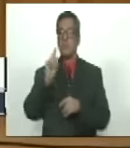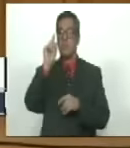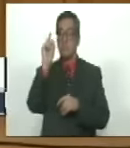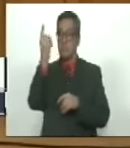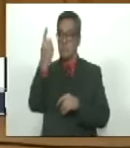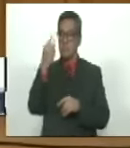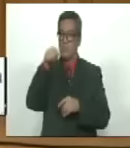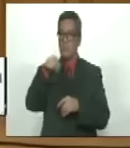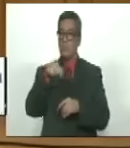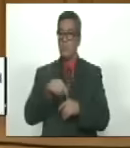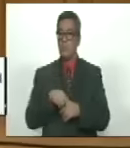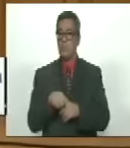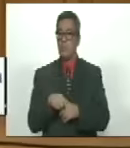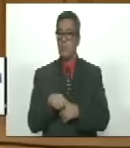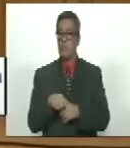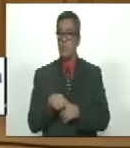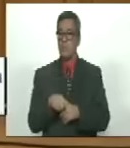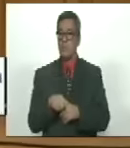y primordialmente